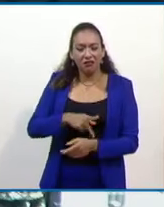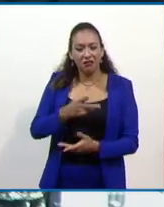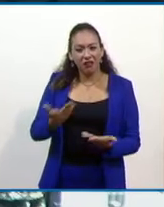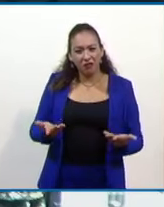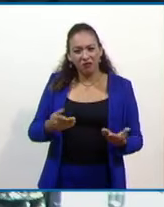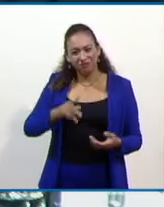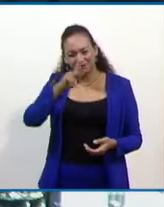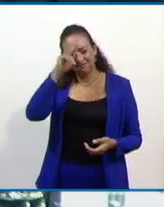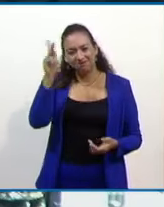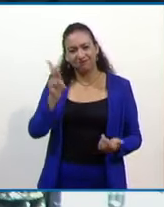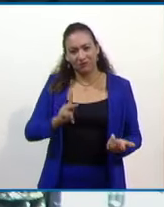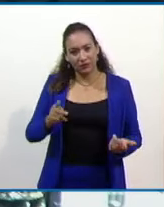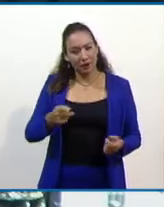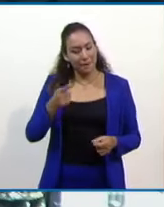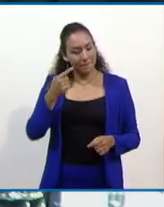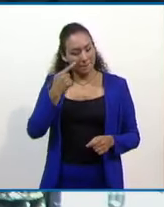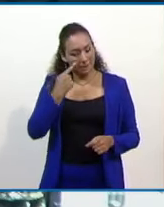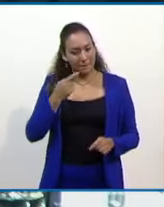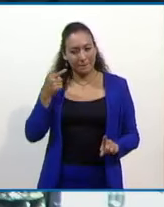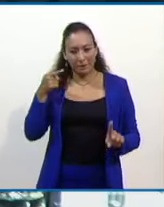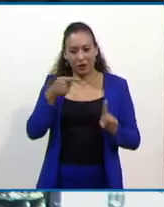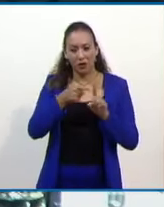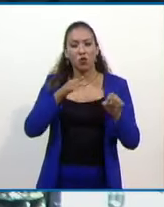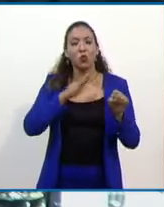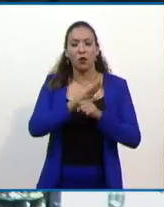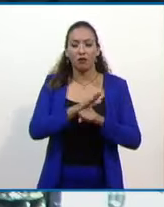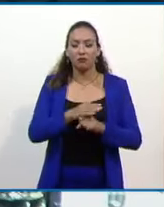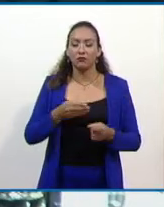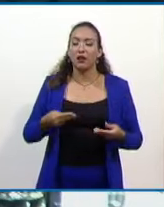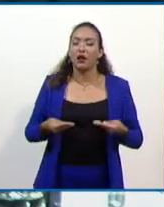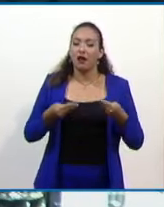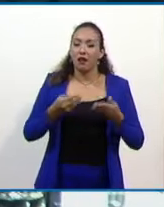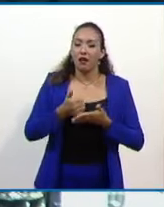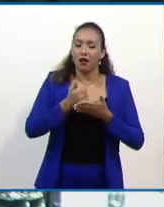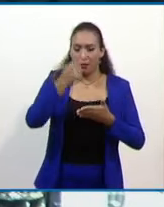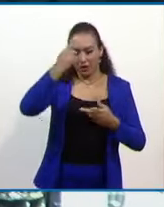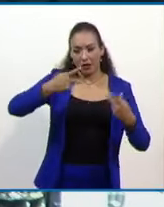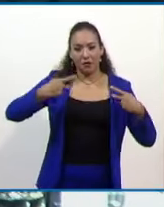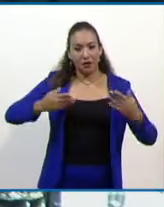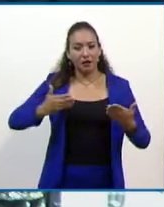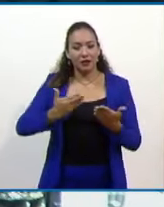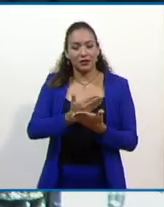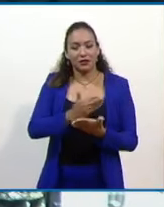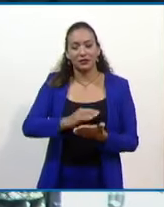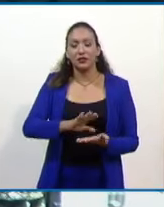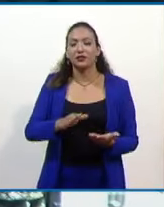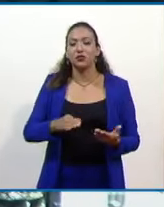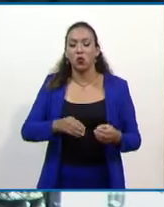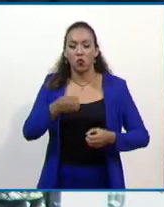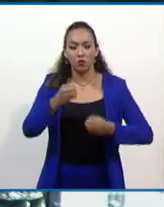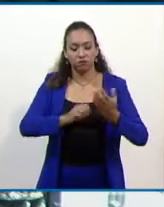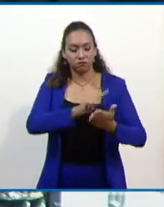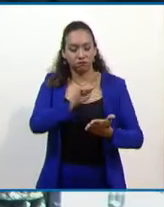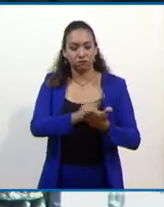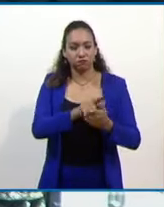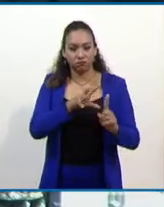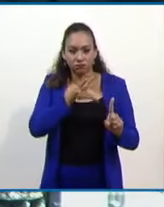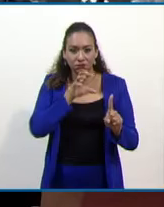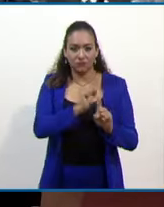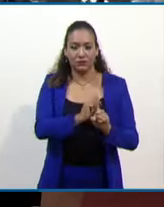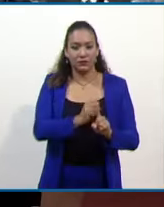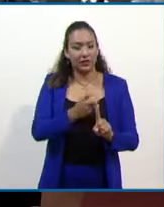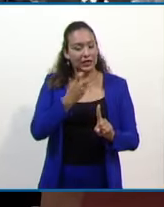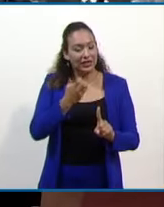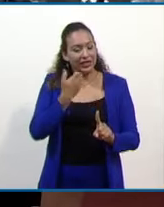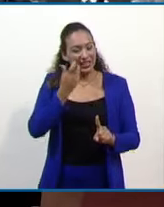los derechos de la persona humana y en consecuencia generalizar y garantizar el derecho de acceso a una justicia pronta